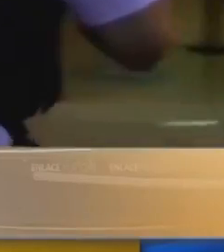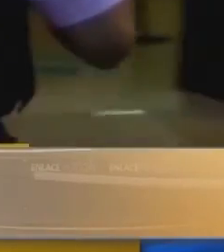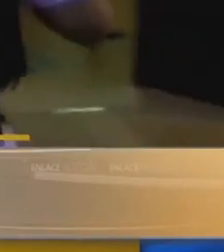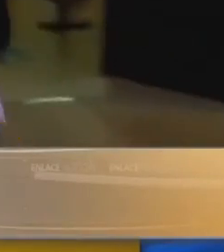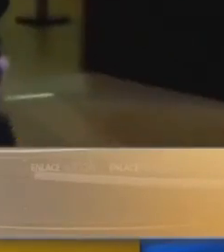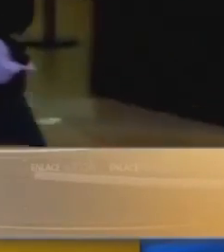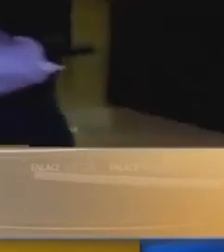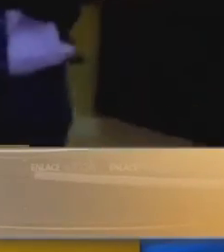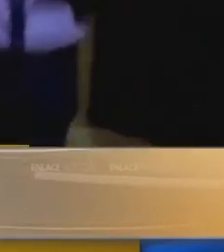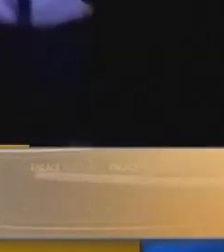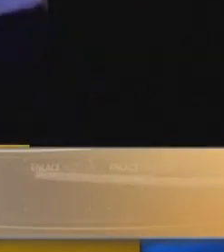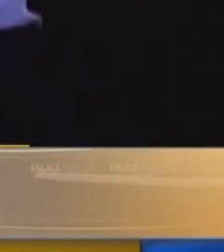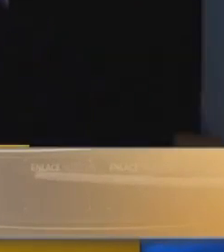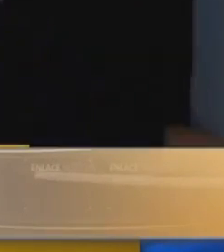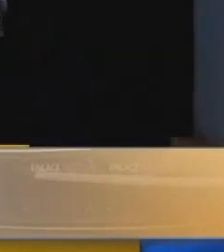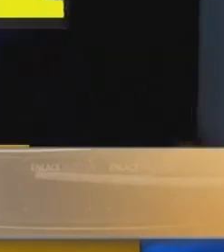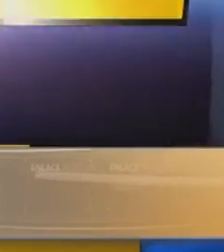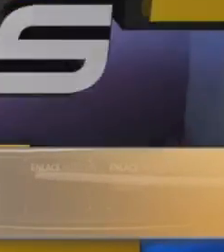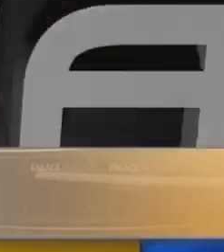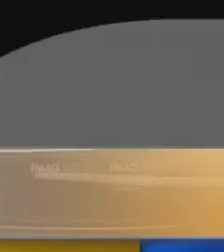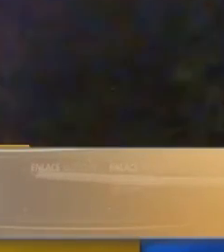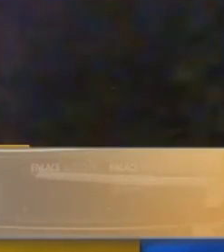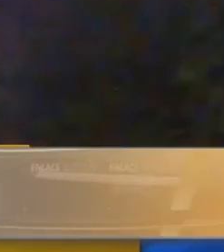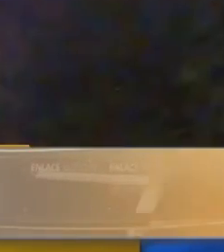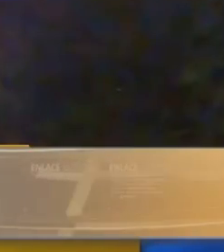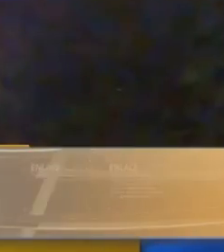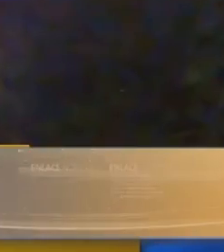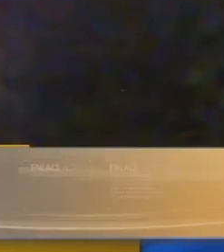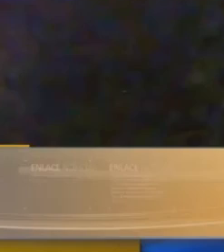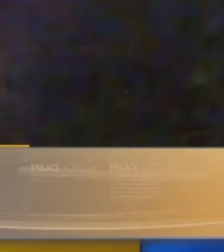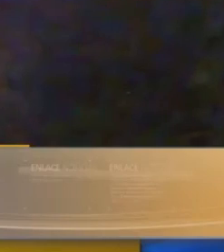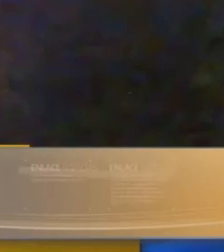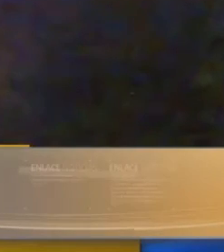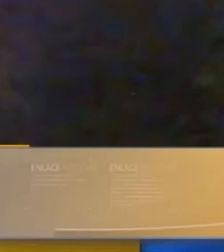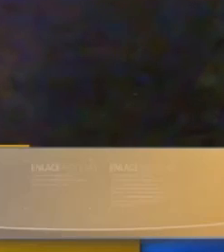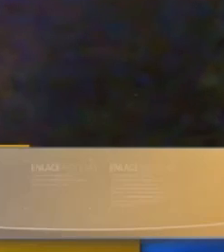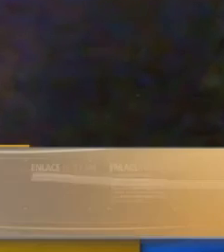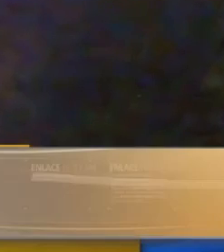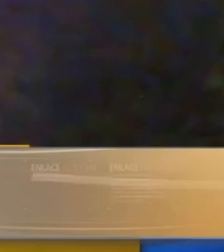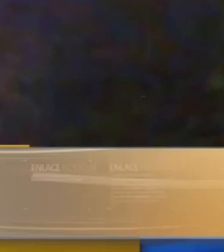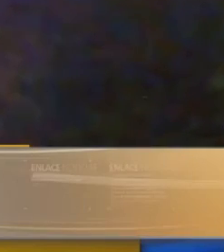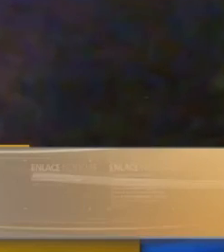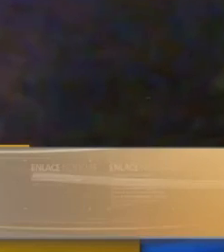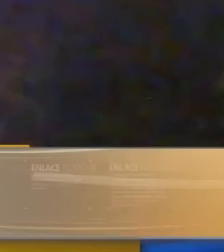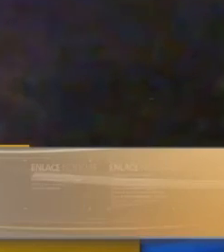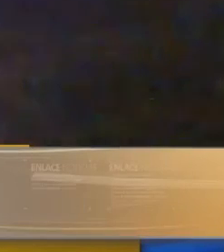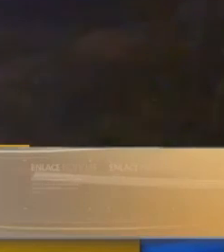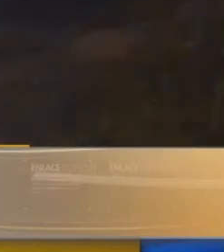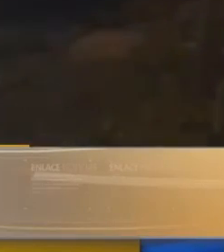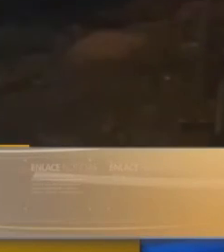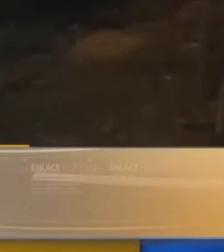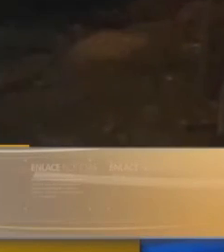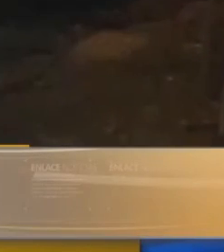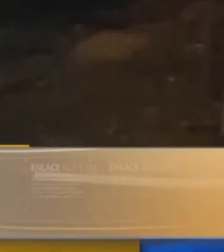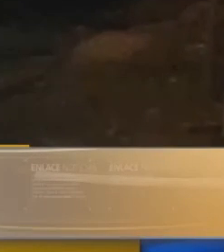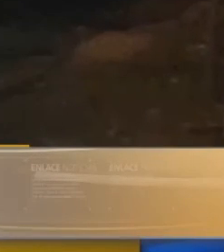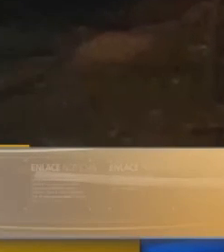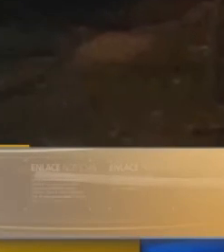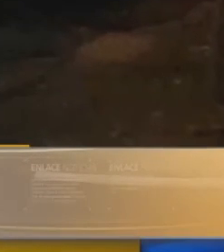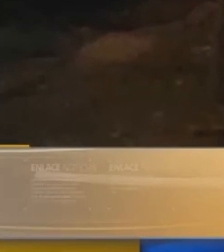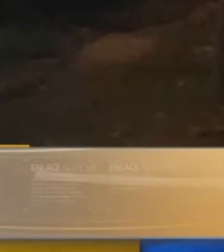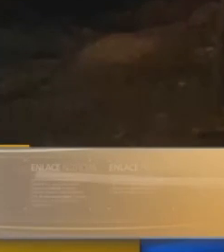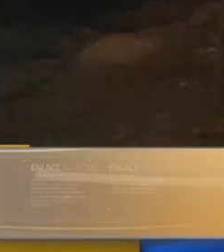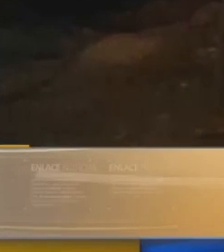la justicia en el Puerto Petrolero desde hacía 5 meses. Hacia las 4 de la madrugada de este miércoles 20 de julio, una tractomula fue incinerada en el sector